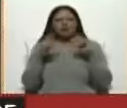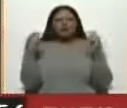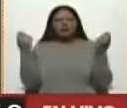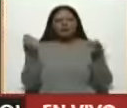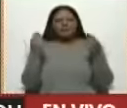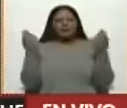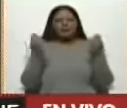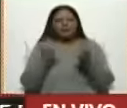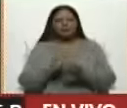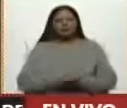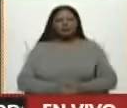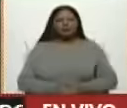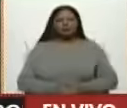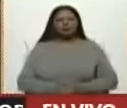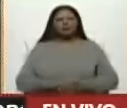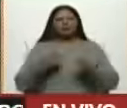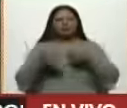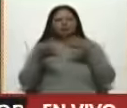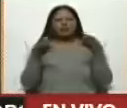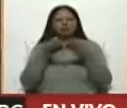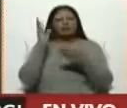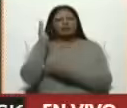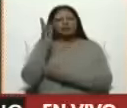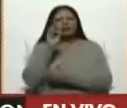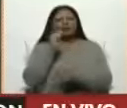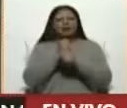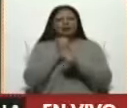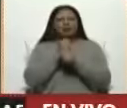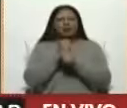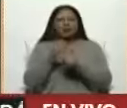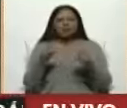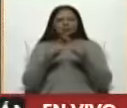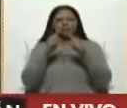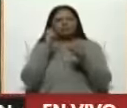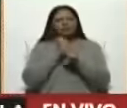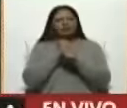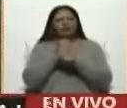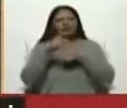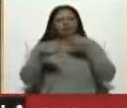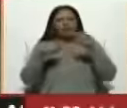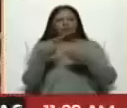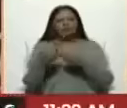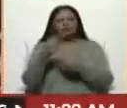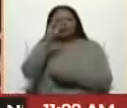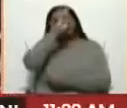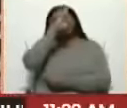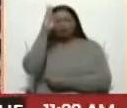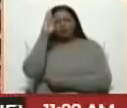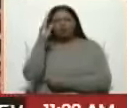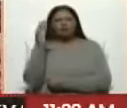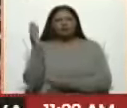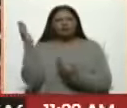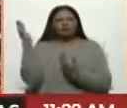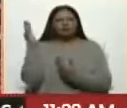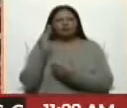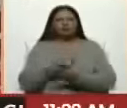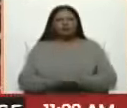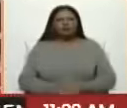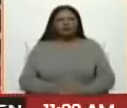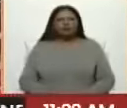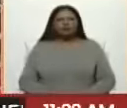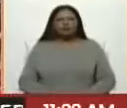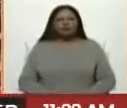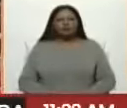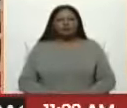Venezuela Nuestra, pueda dar un mensaje a esta asamblea de trabajo, a este encuentro de trabajo, y luego tenemos al capitán Diosdado Cabello. Con ustedes, Héctor Rodríguez.